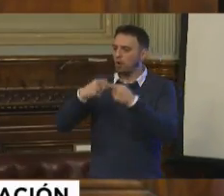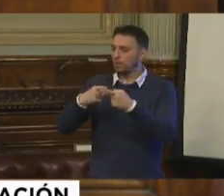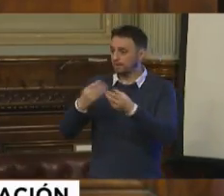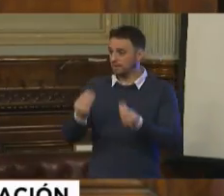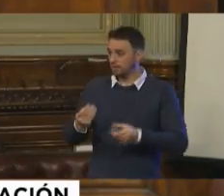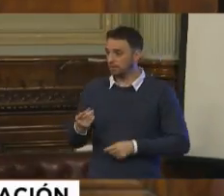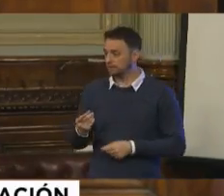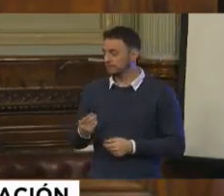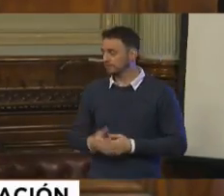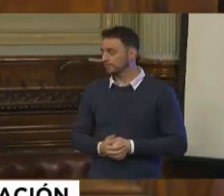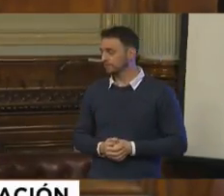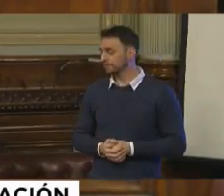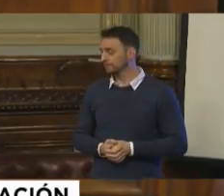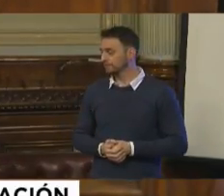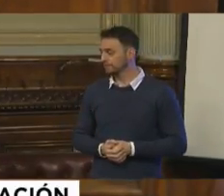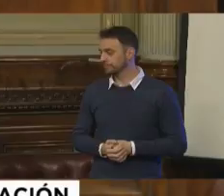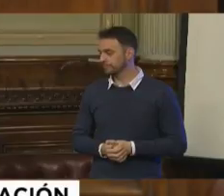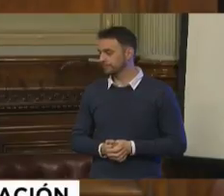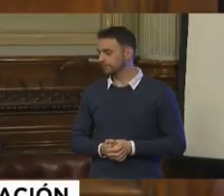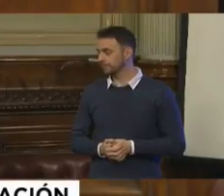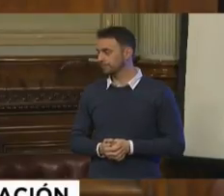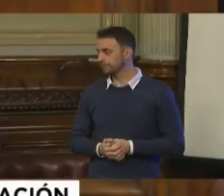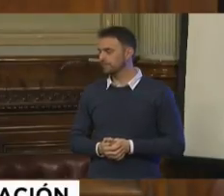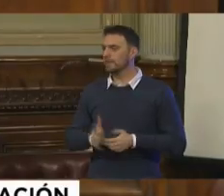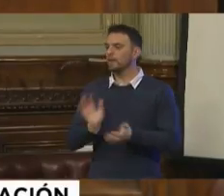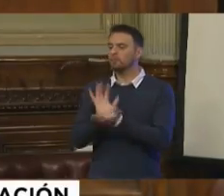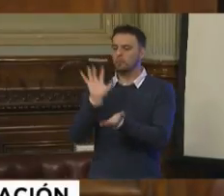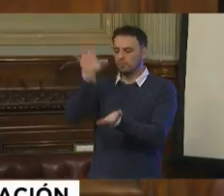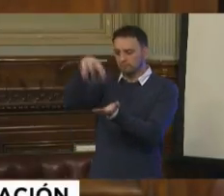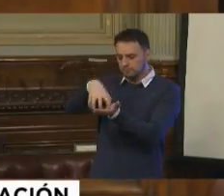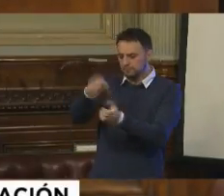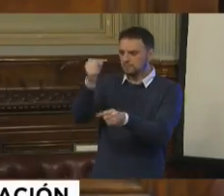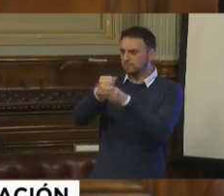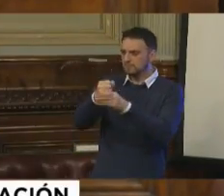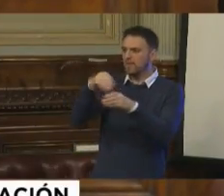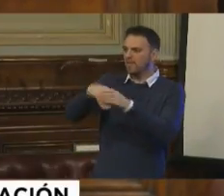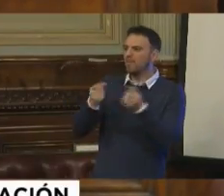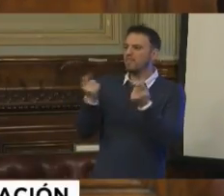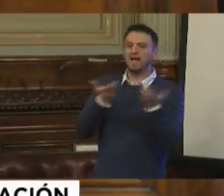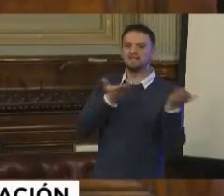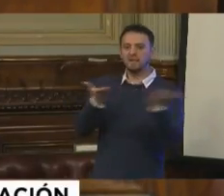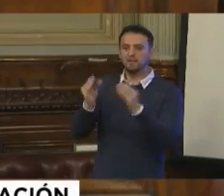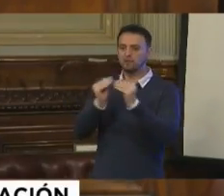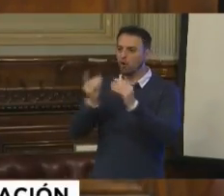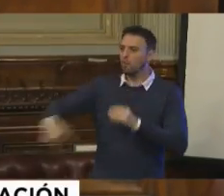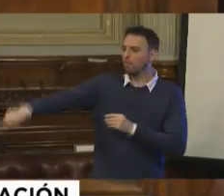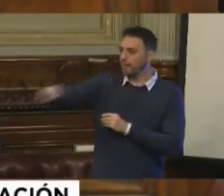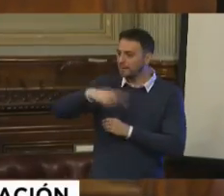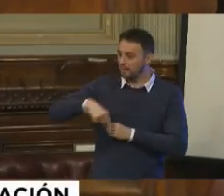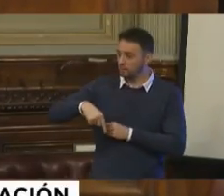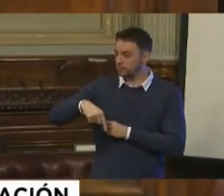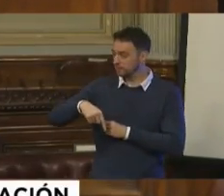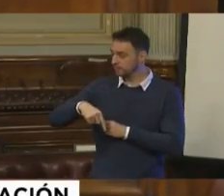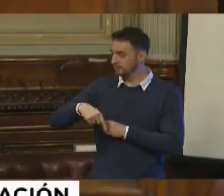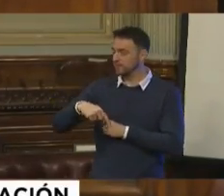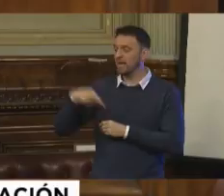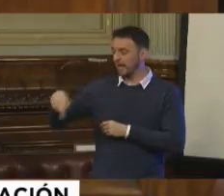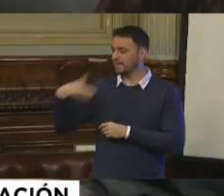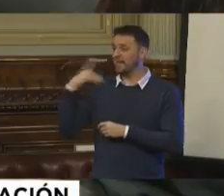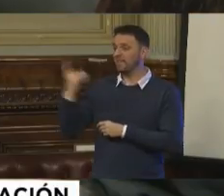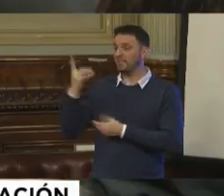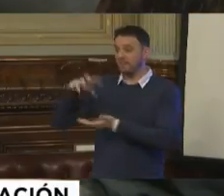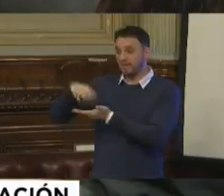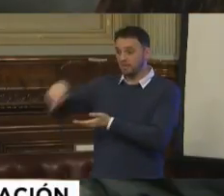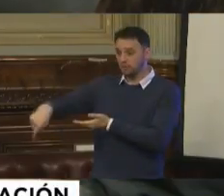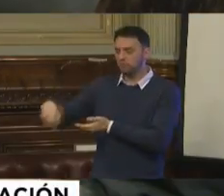como una como un ente de servicio hacia todos los compañeros entendemos así que nuestra